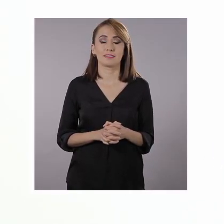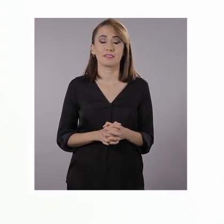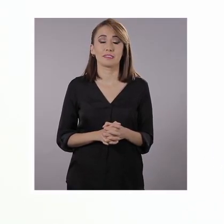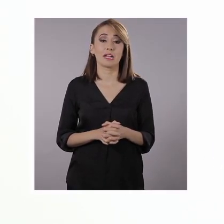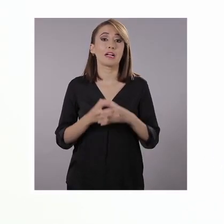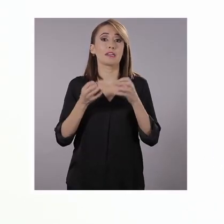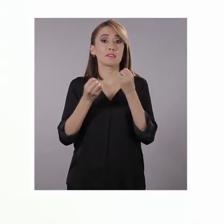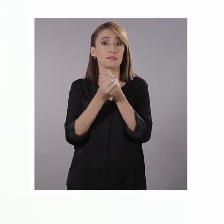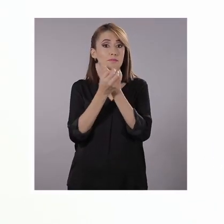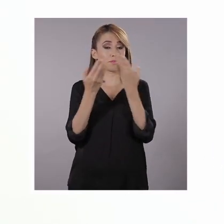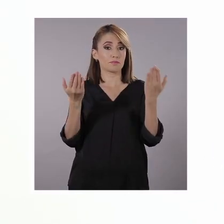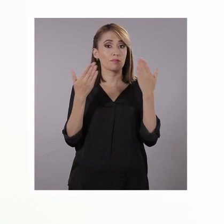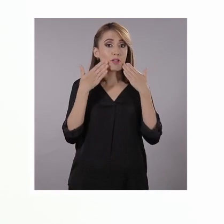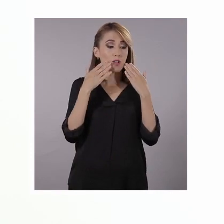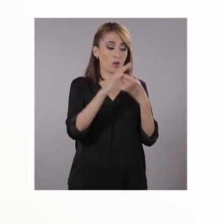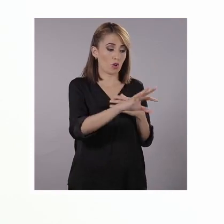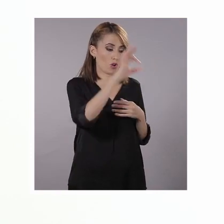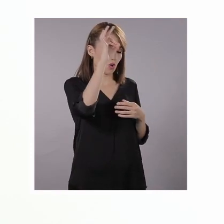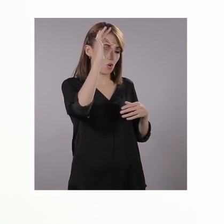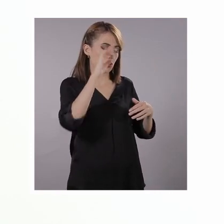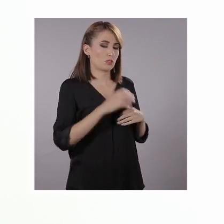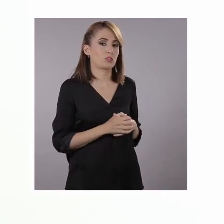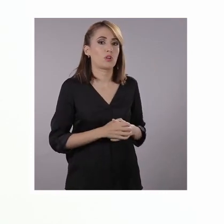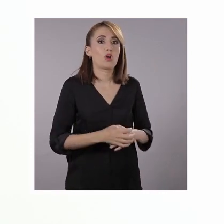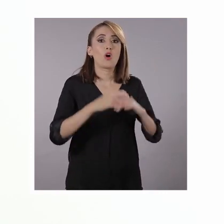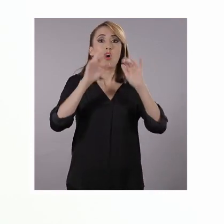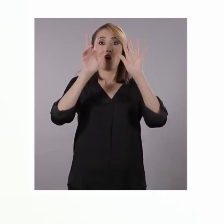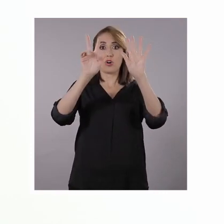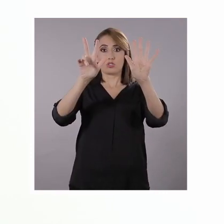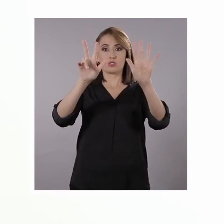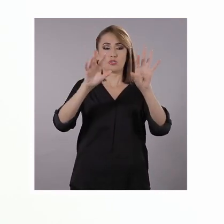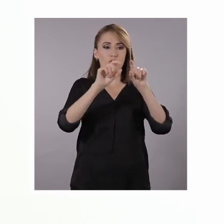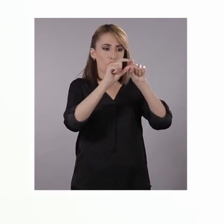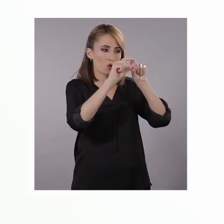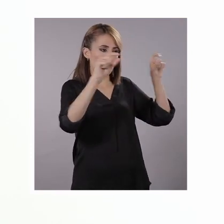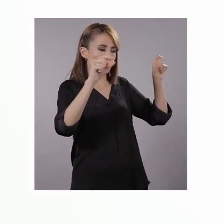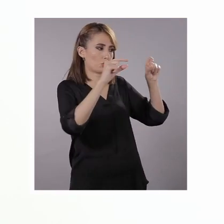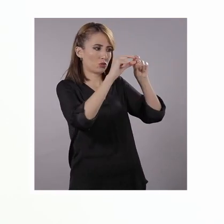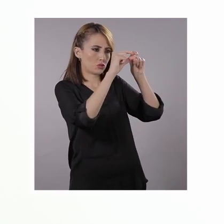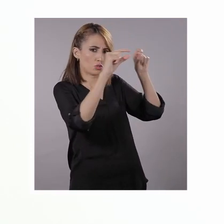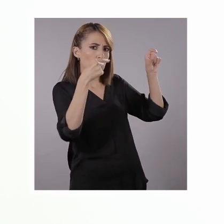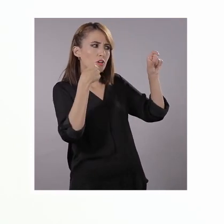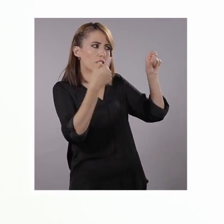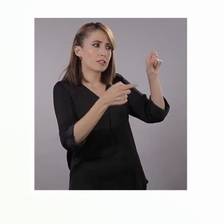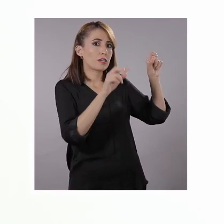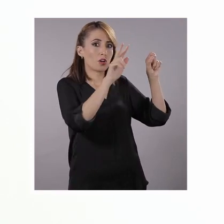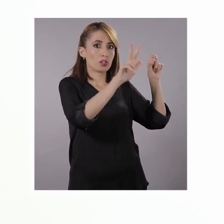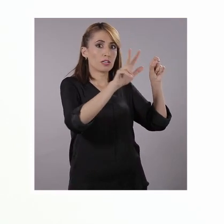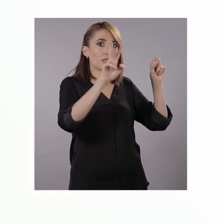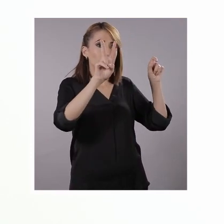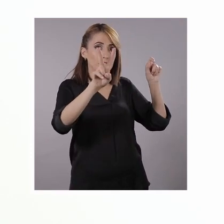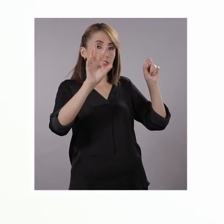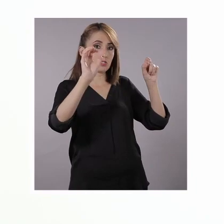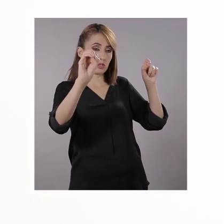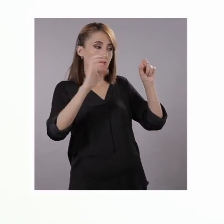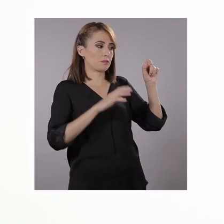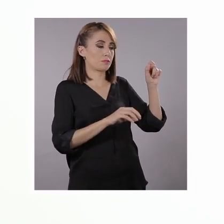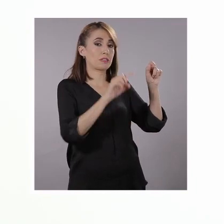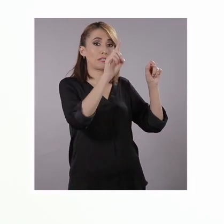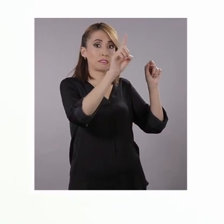Así es. Ok, ¿qué tal si escoges un número? El 8. Ok. La sucesión dice